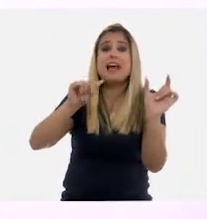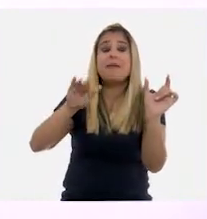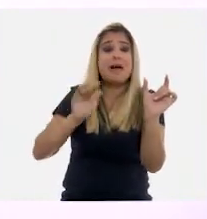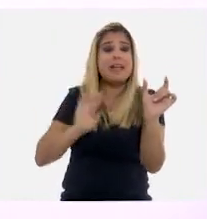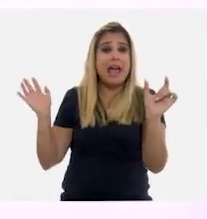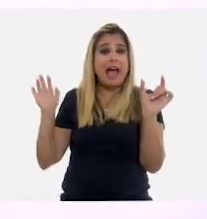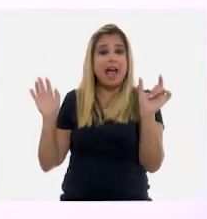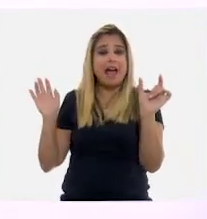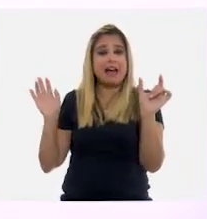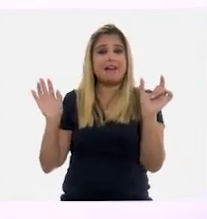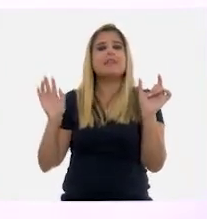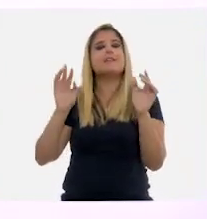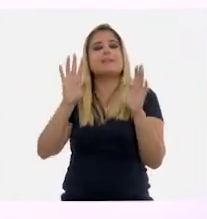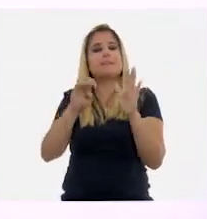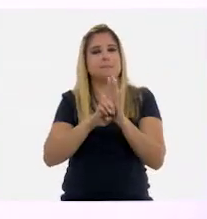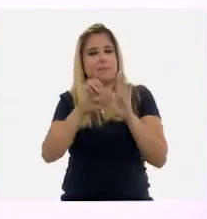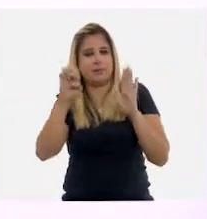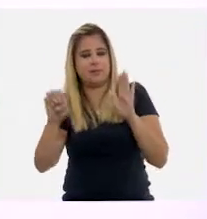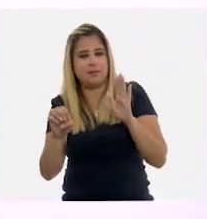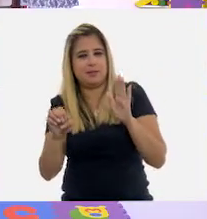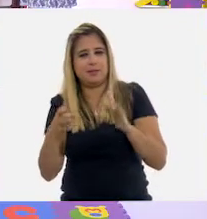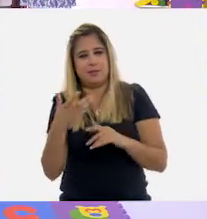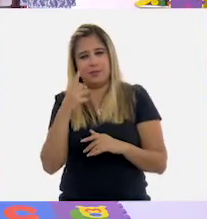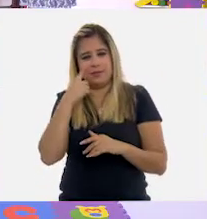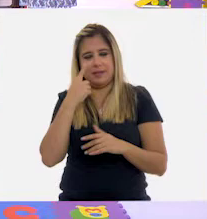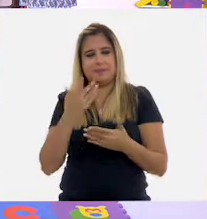Por ejemplo, tengo